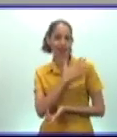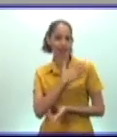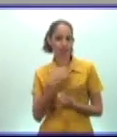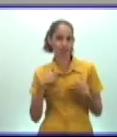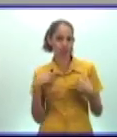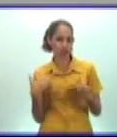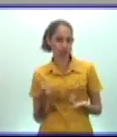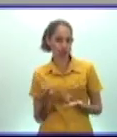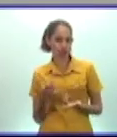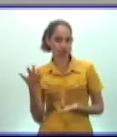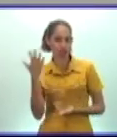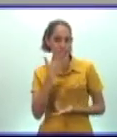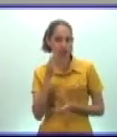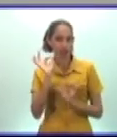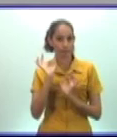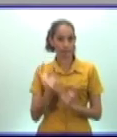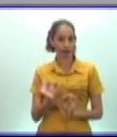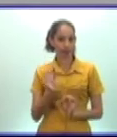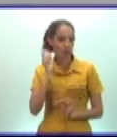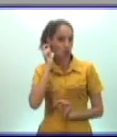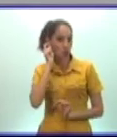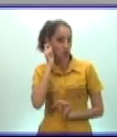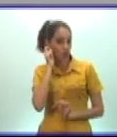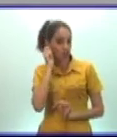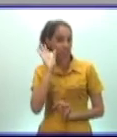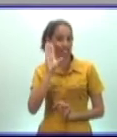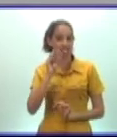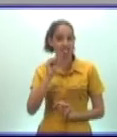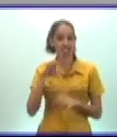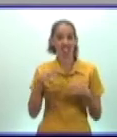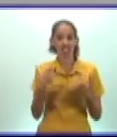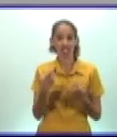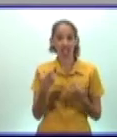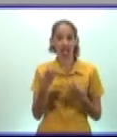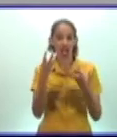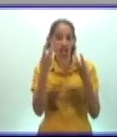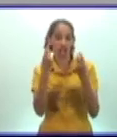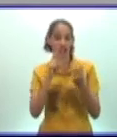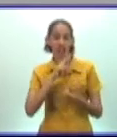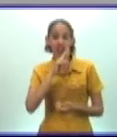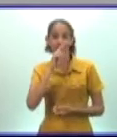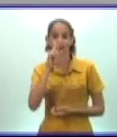Recordar que Melanis decía que el resultado es un número real negativo